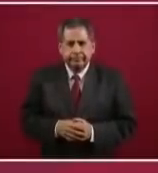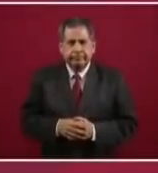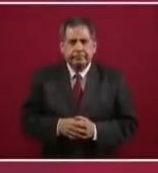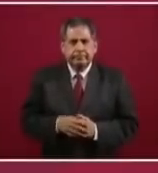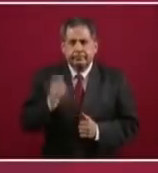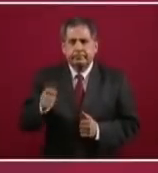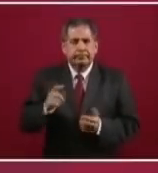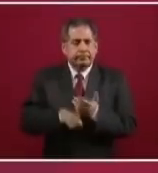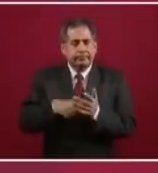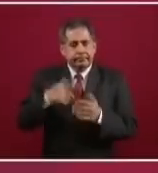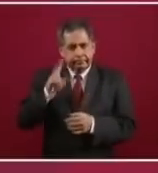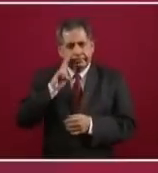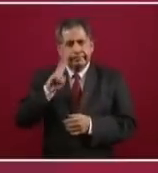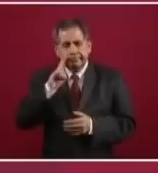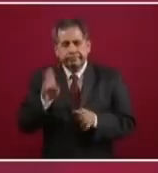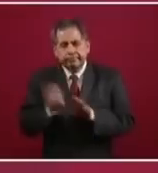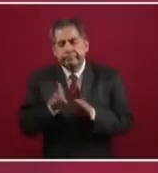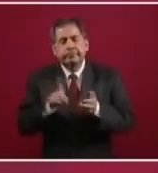el momento